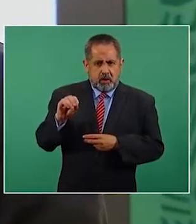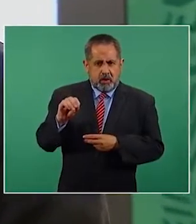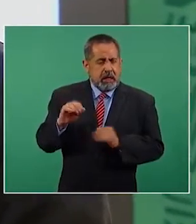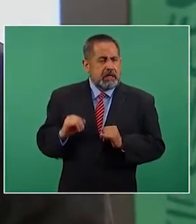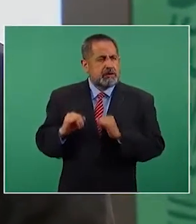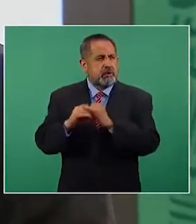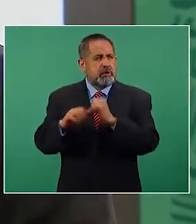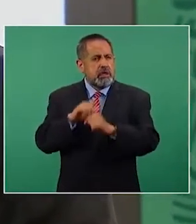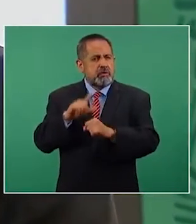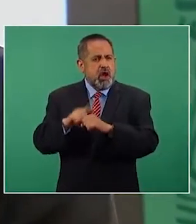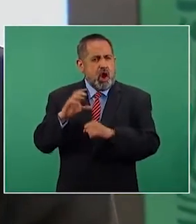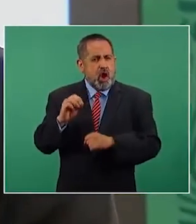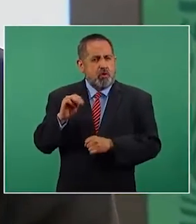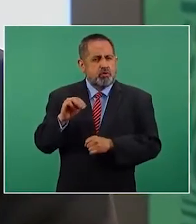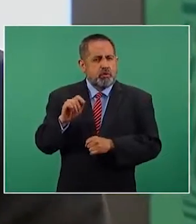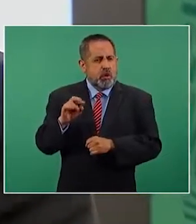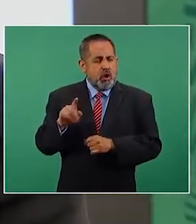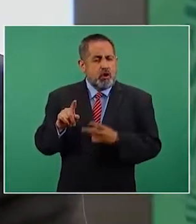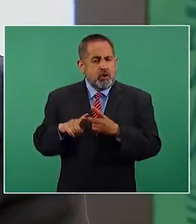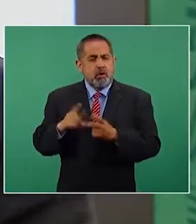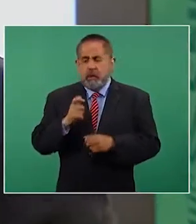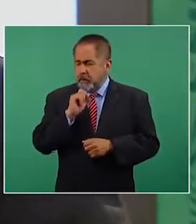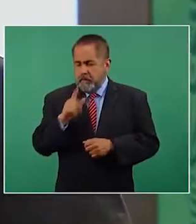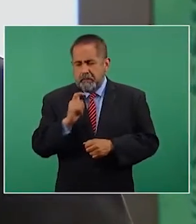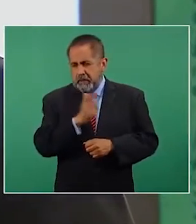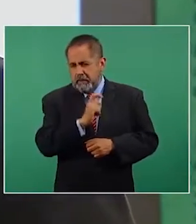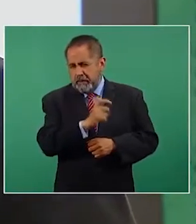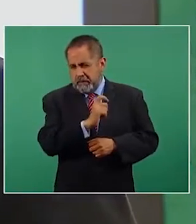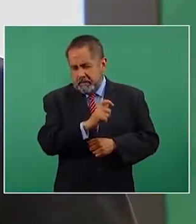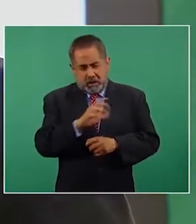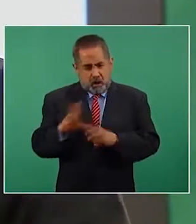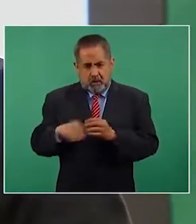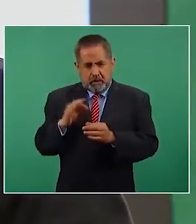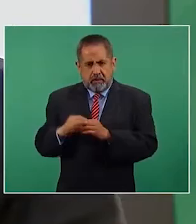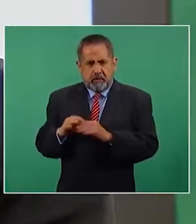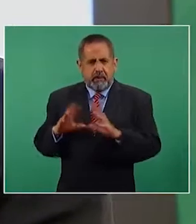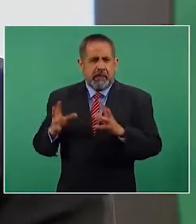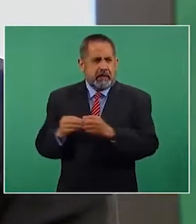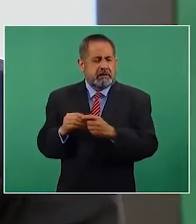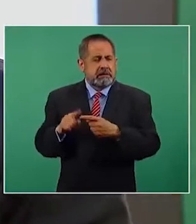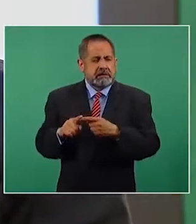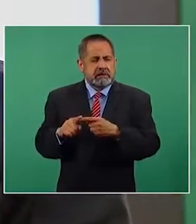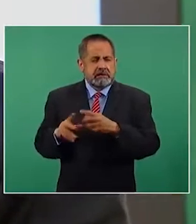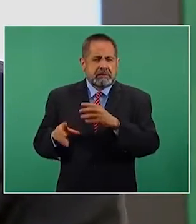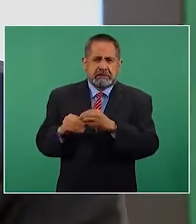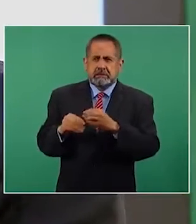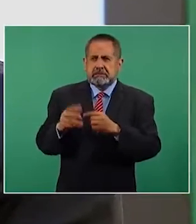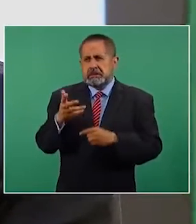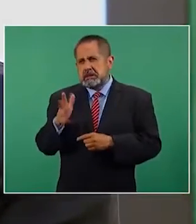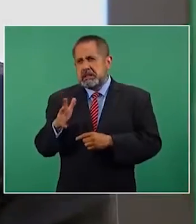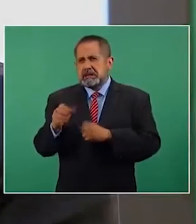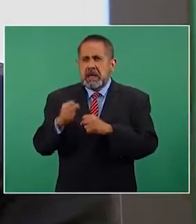Instituto Nacional del Consumidor. También pagué mis cuotas. Ellas son como 10,